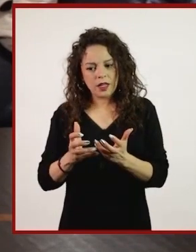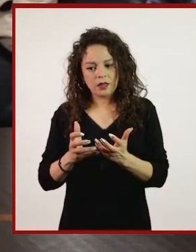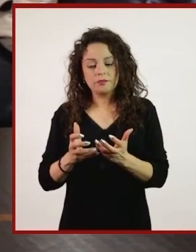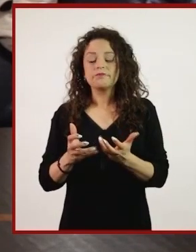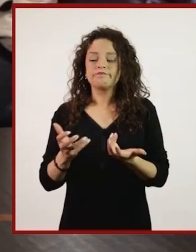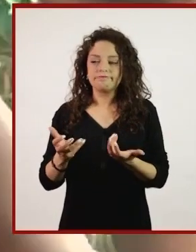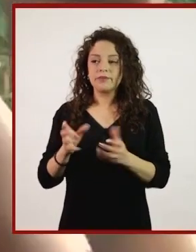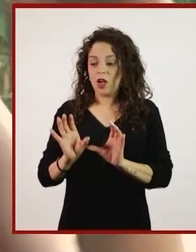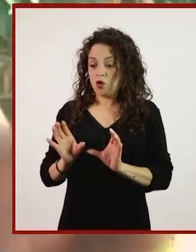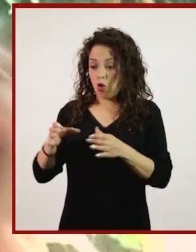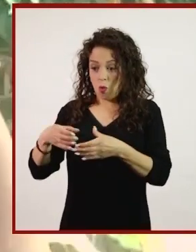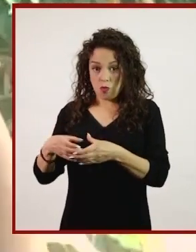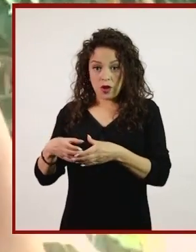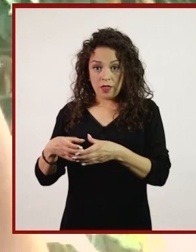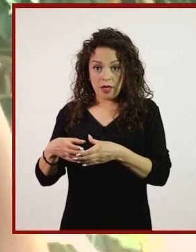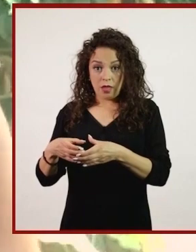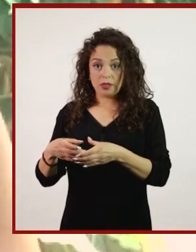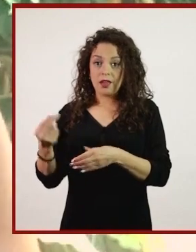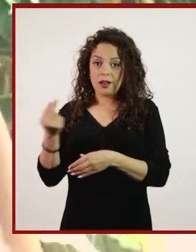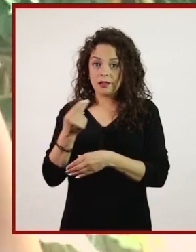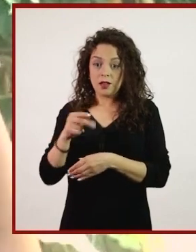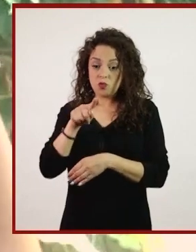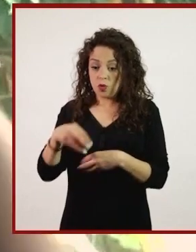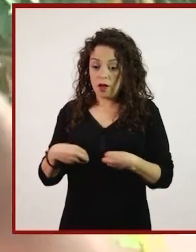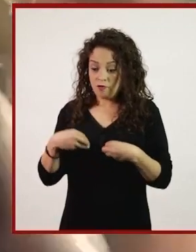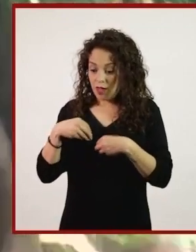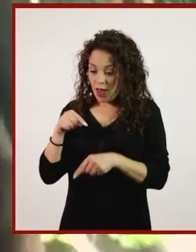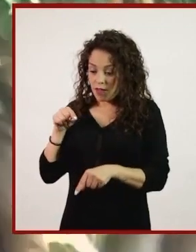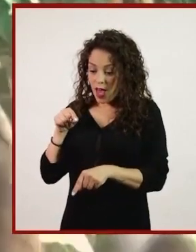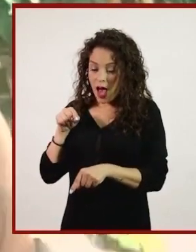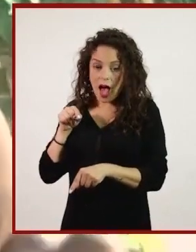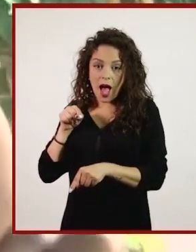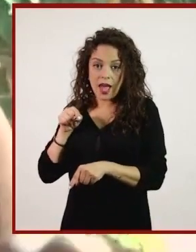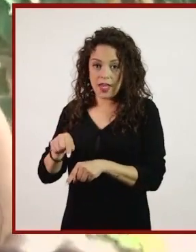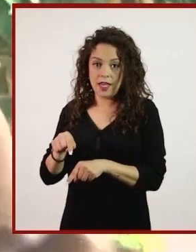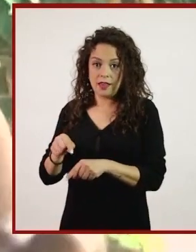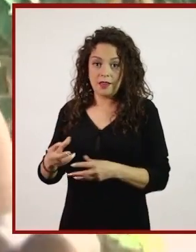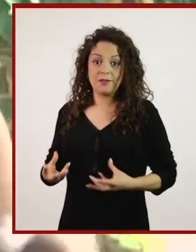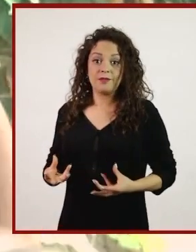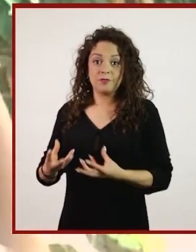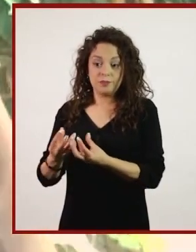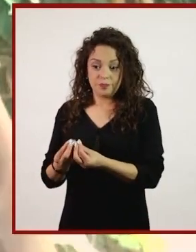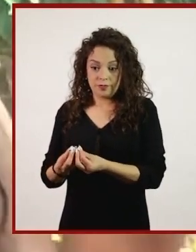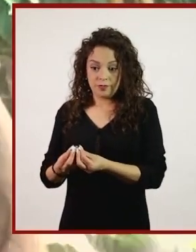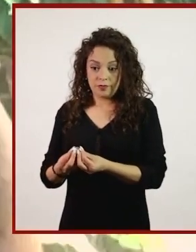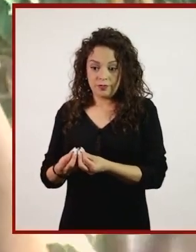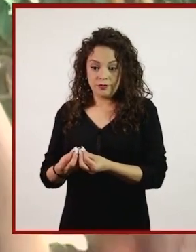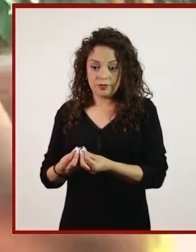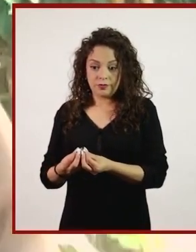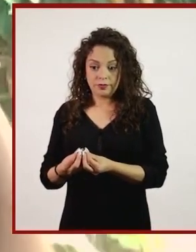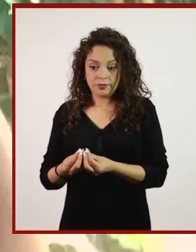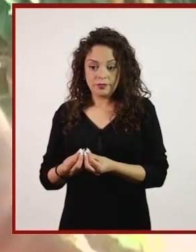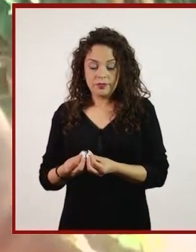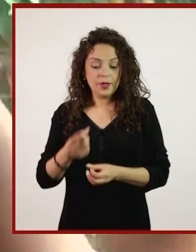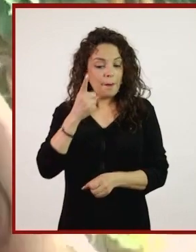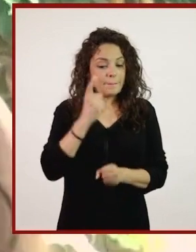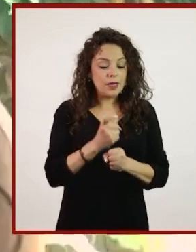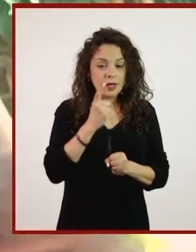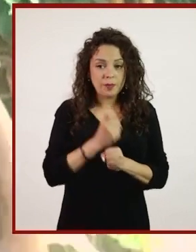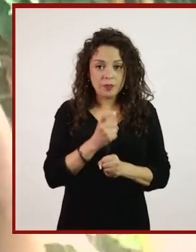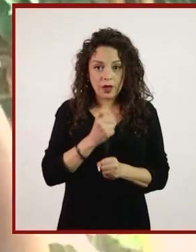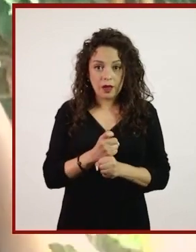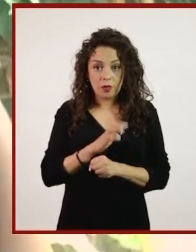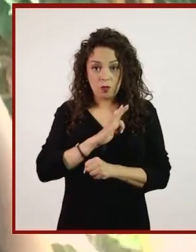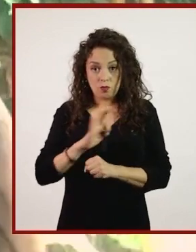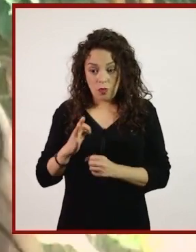lo primero para trabajar en una comunidad es ser parte de esa comunidad, ¿no? Claro. Hayas nacido ahí o no, hayas